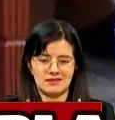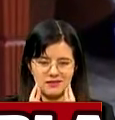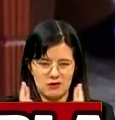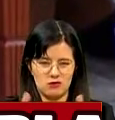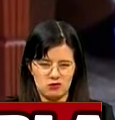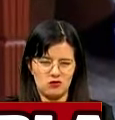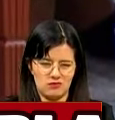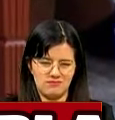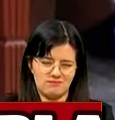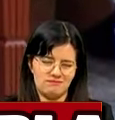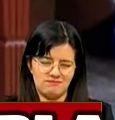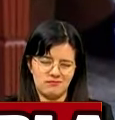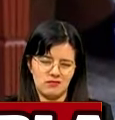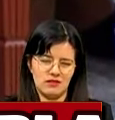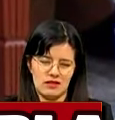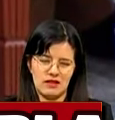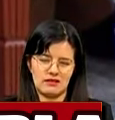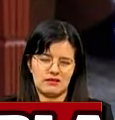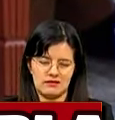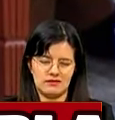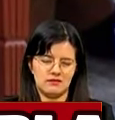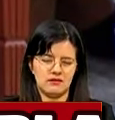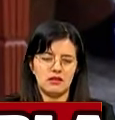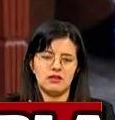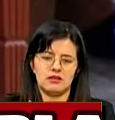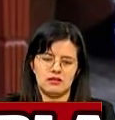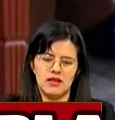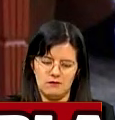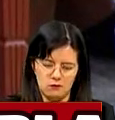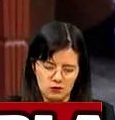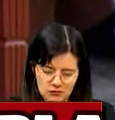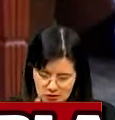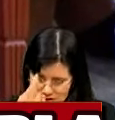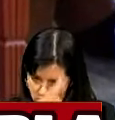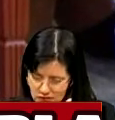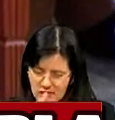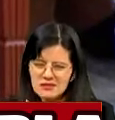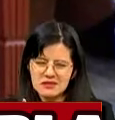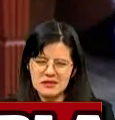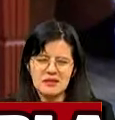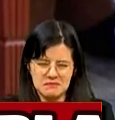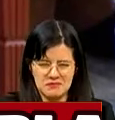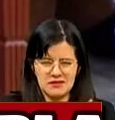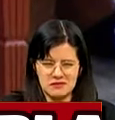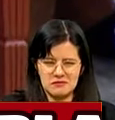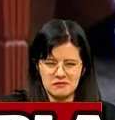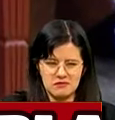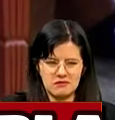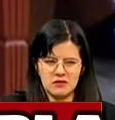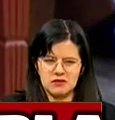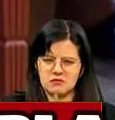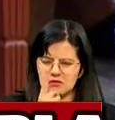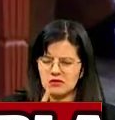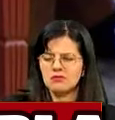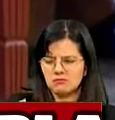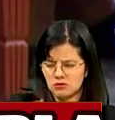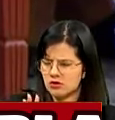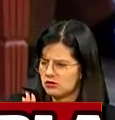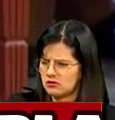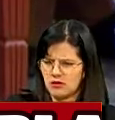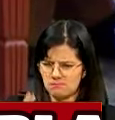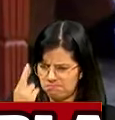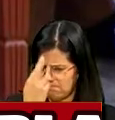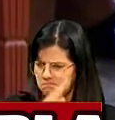pero pues que ya esos ya se revisaron, ya platicamos con la unidad, nos dijo sí, sí fue posible, ya los verificamos. Y hay otro grupo